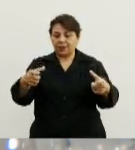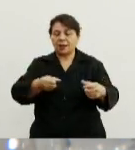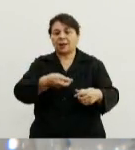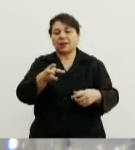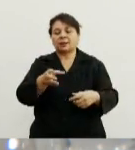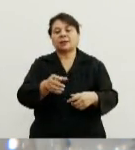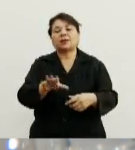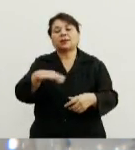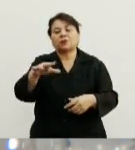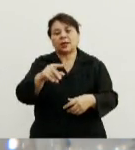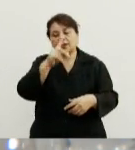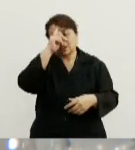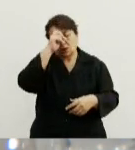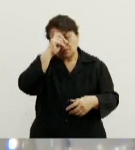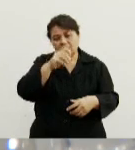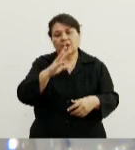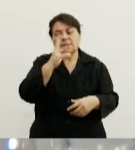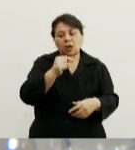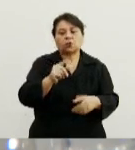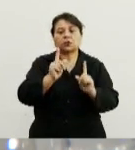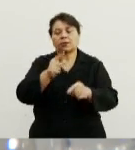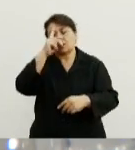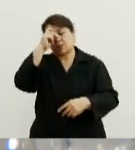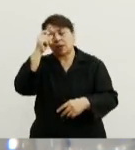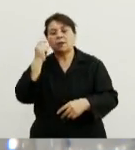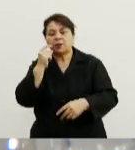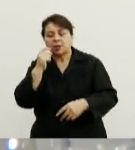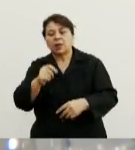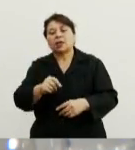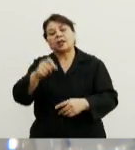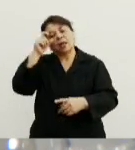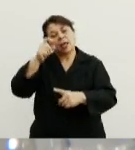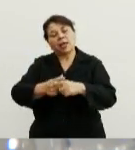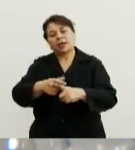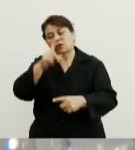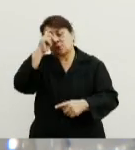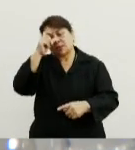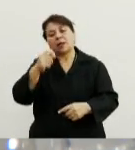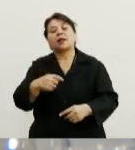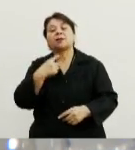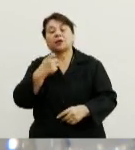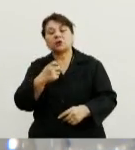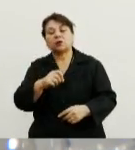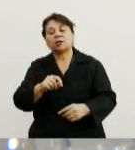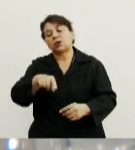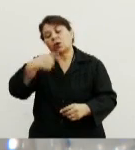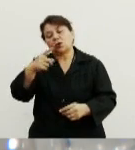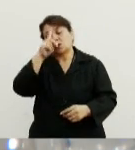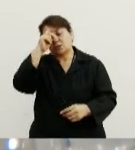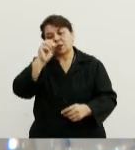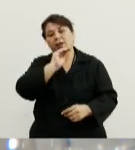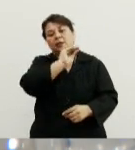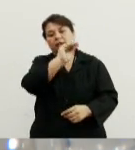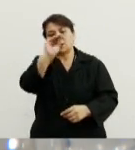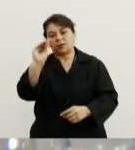tanto el hospital rawson como el marcial quiroga como el ex hospital español y los hospitales departamentales también es